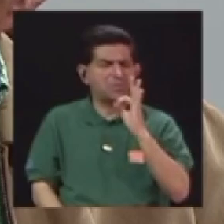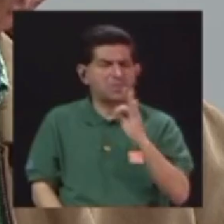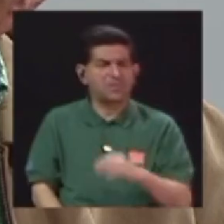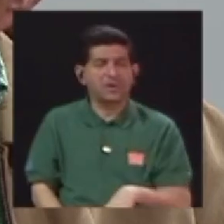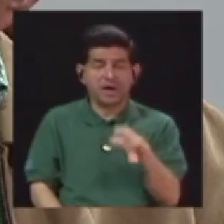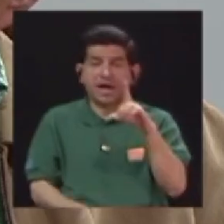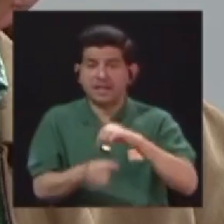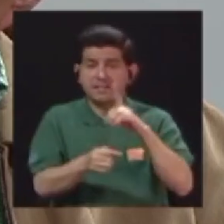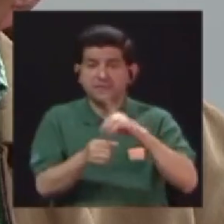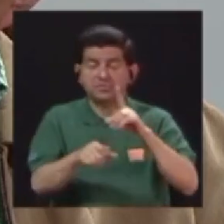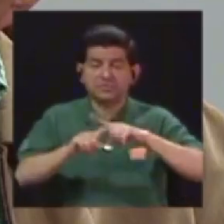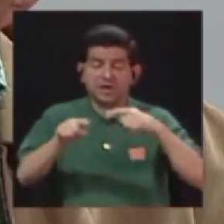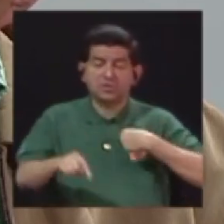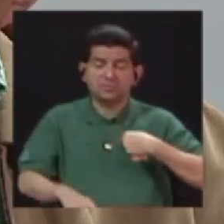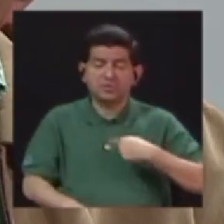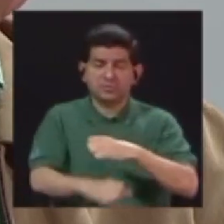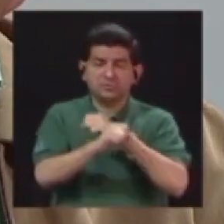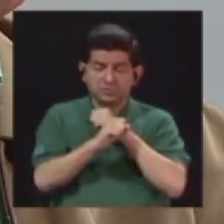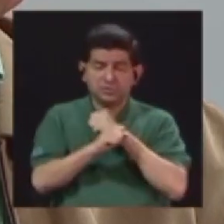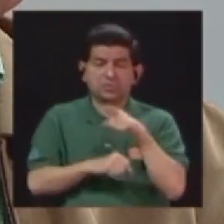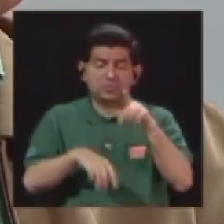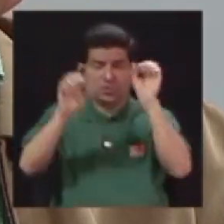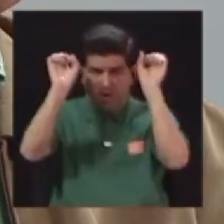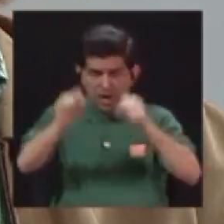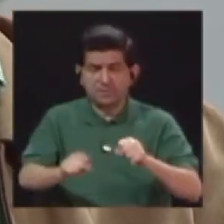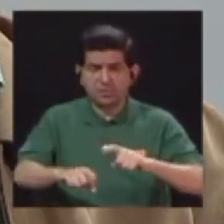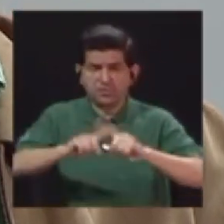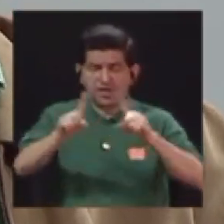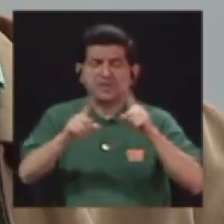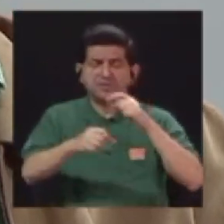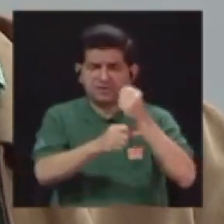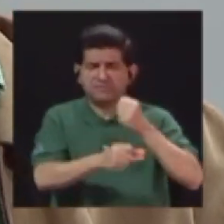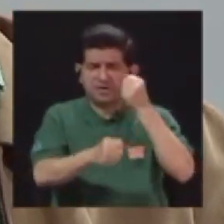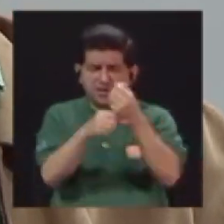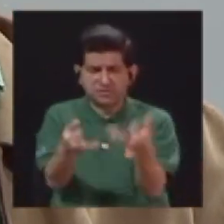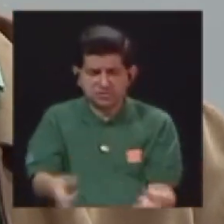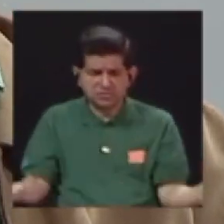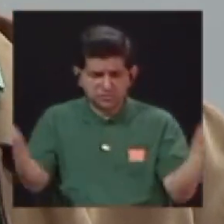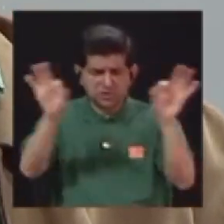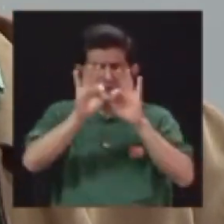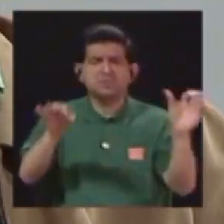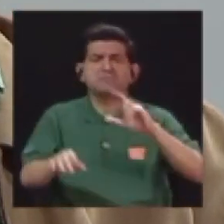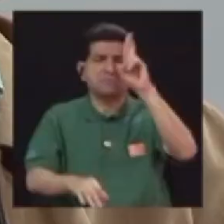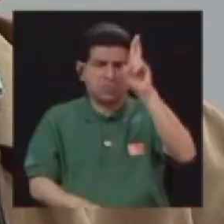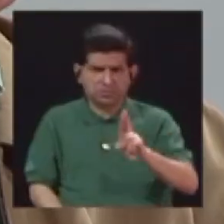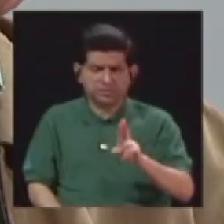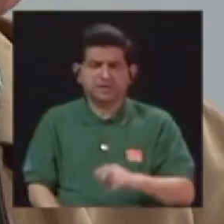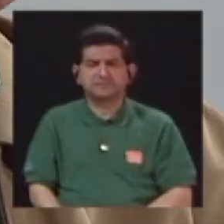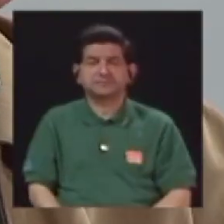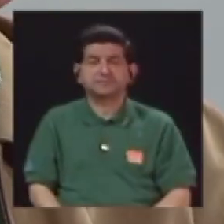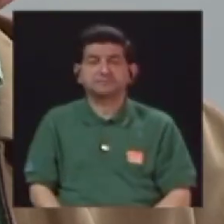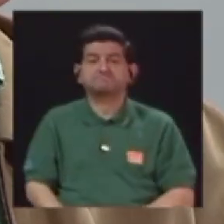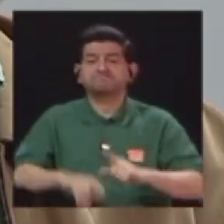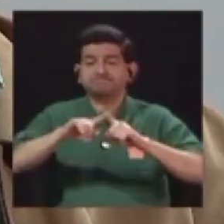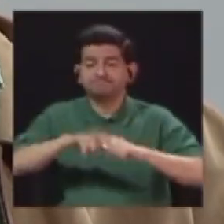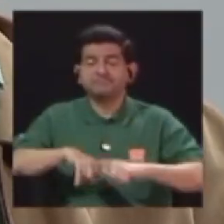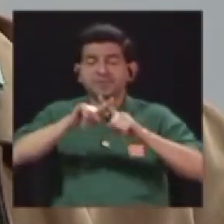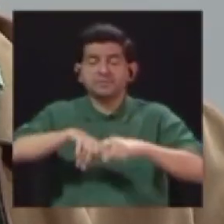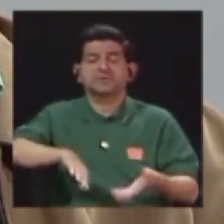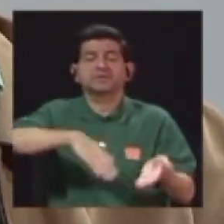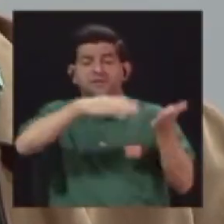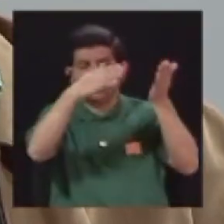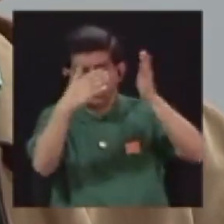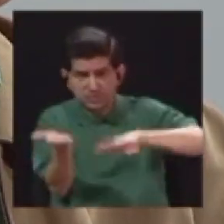a ser diputado, pero yo estoy seguro que hubiera ocupado muchas otras posiciones de importancia en Costa Rica si no hubiera